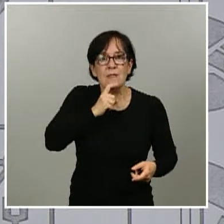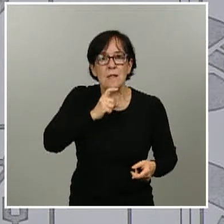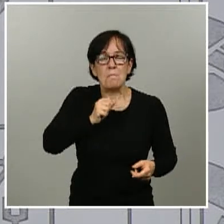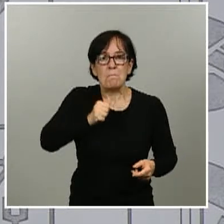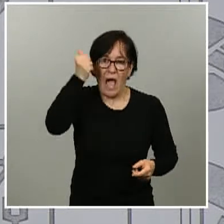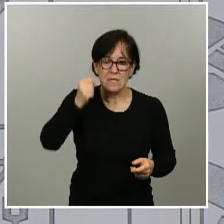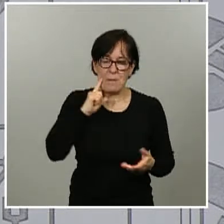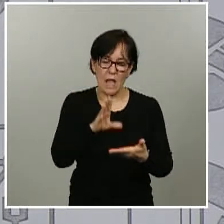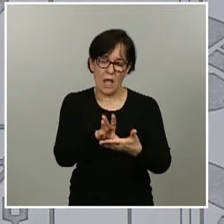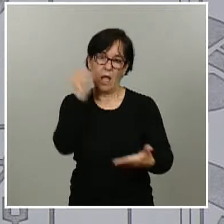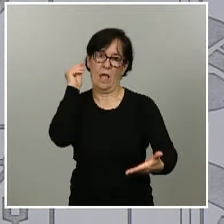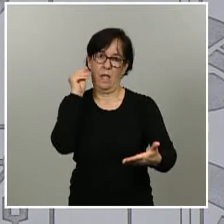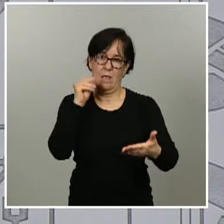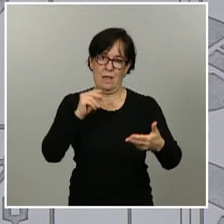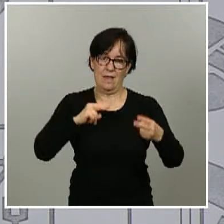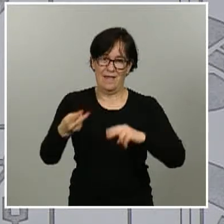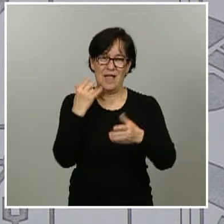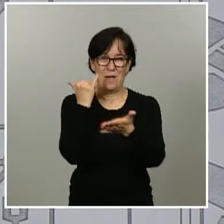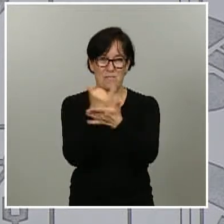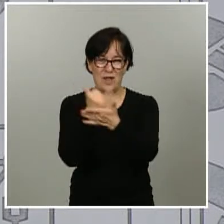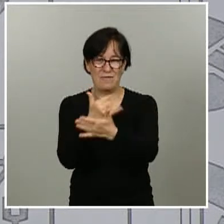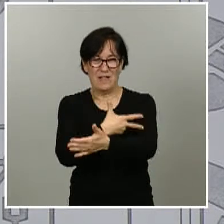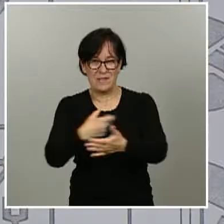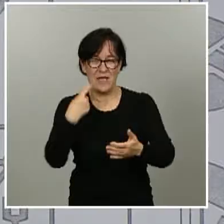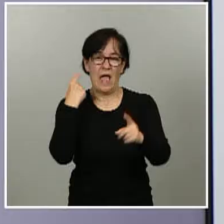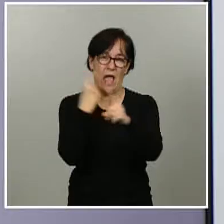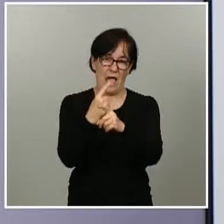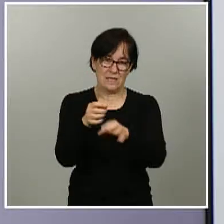las pruebas serológicas o las pruebas de anticuerpos.